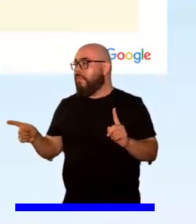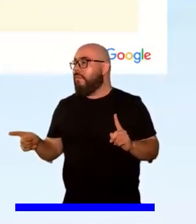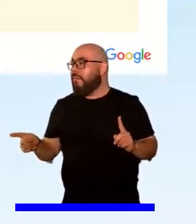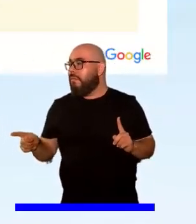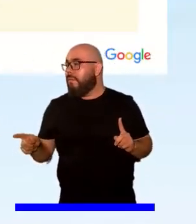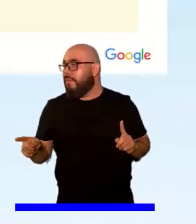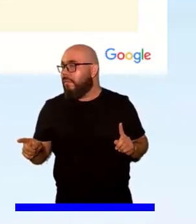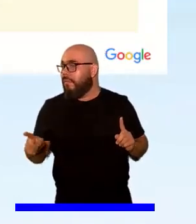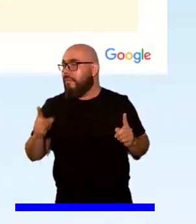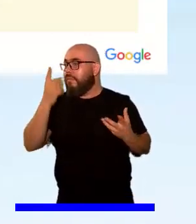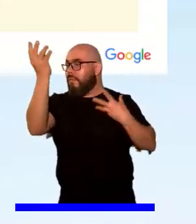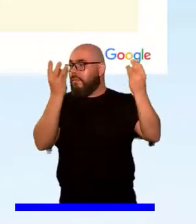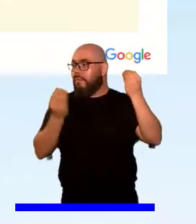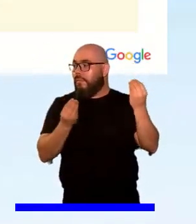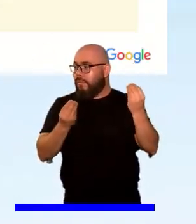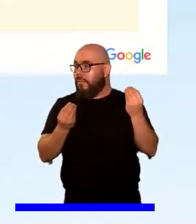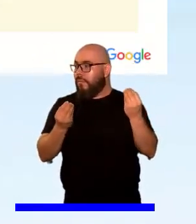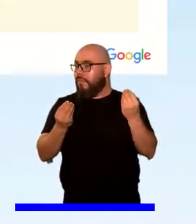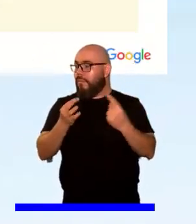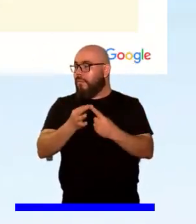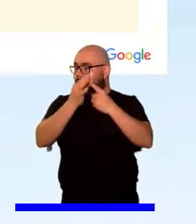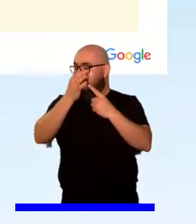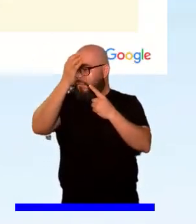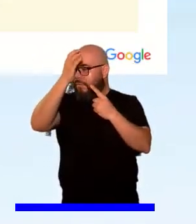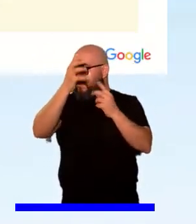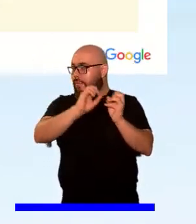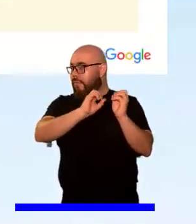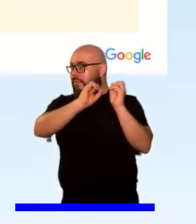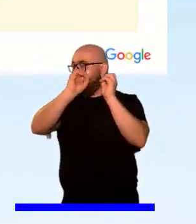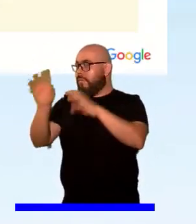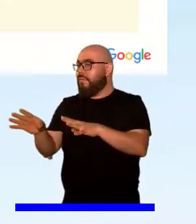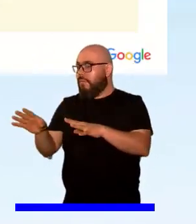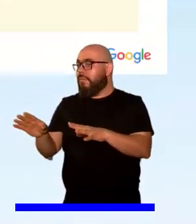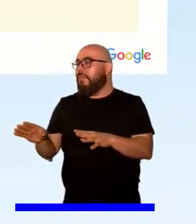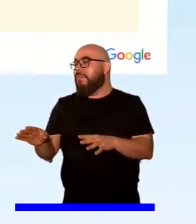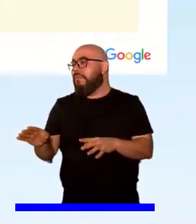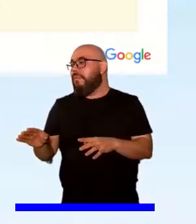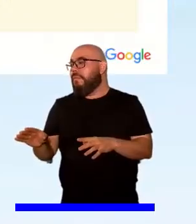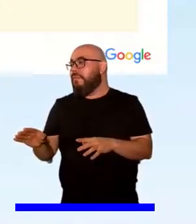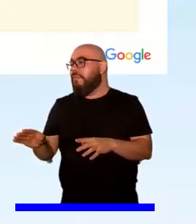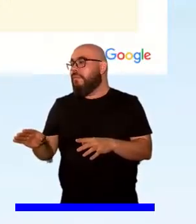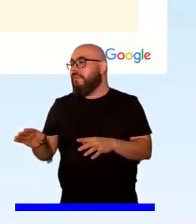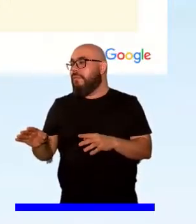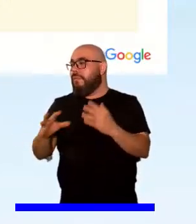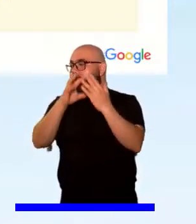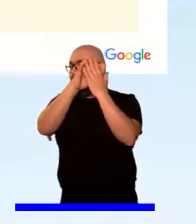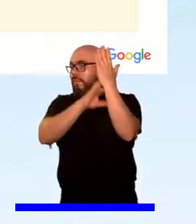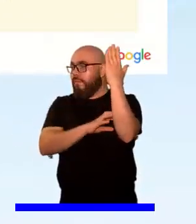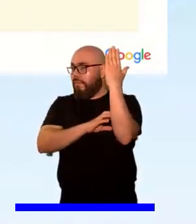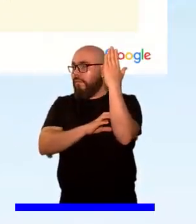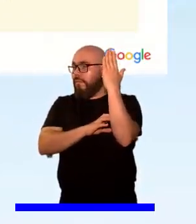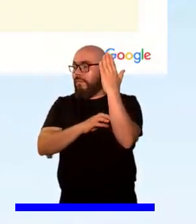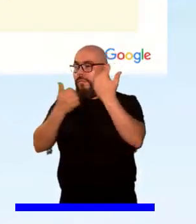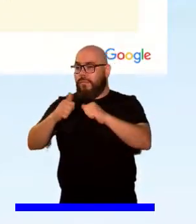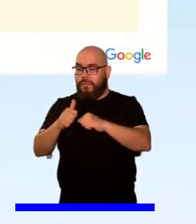los diferentes agentes especialistas, ya habiendo terminado su tarea, se lo pasan a otro agente. Uno que determina que también le va a ir o